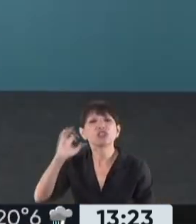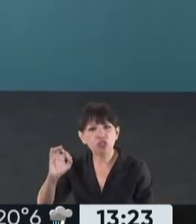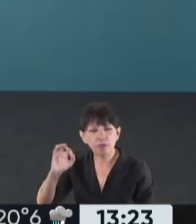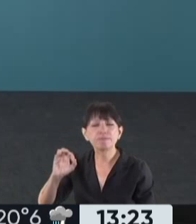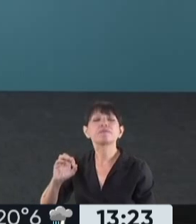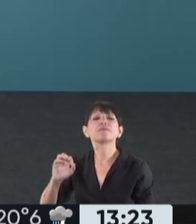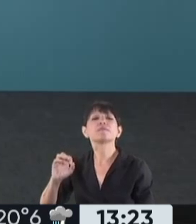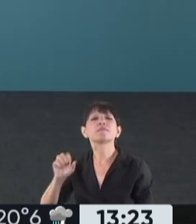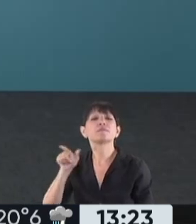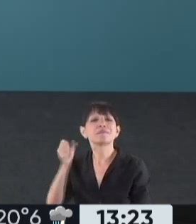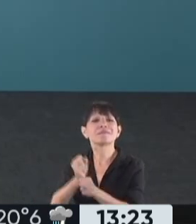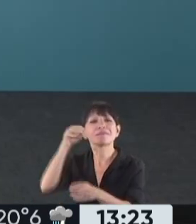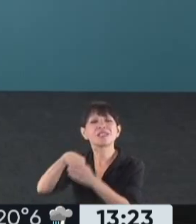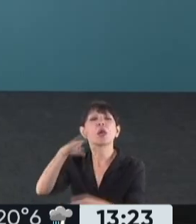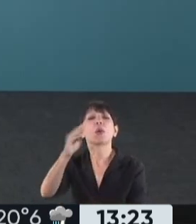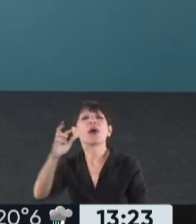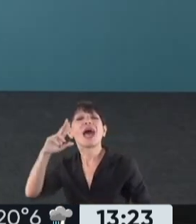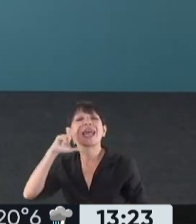TV.